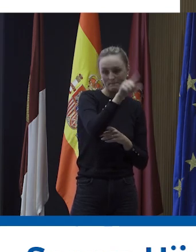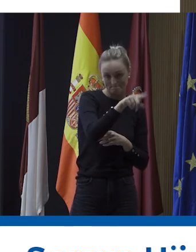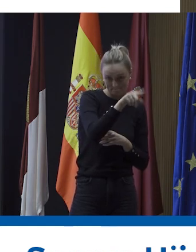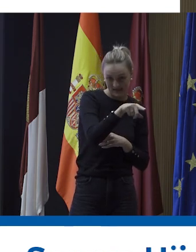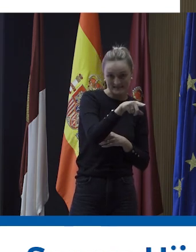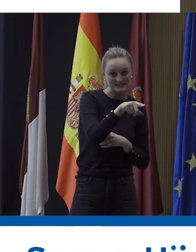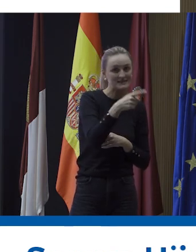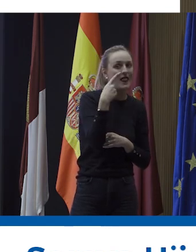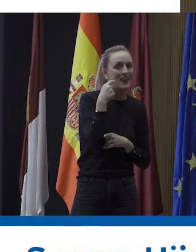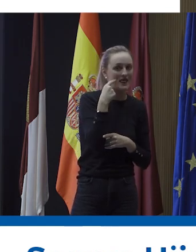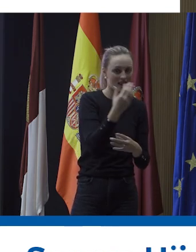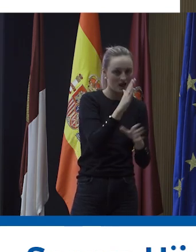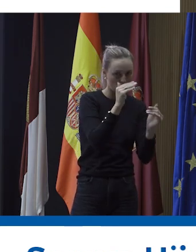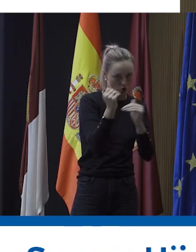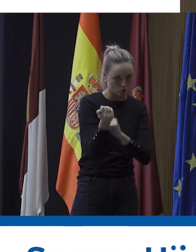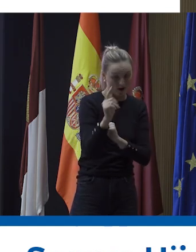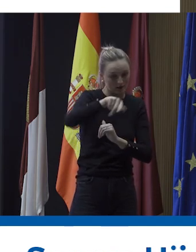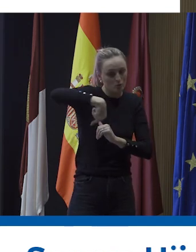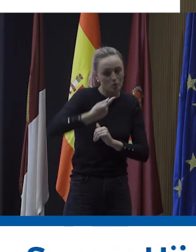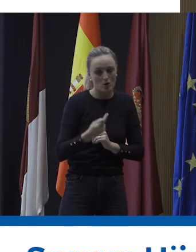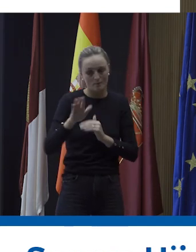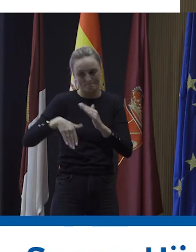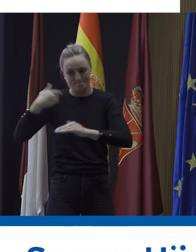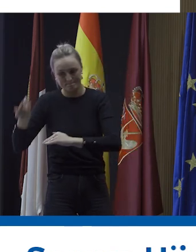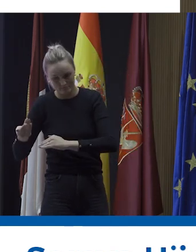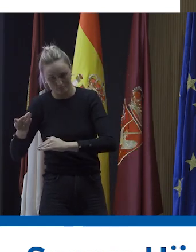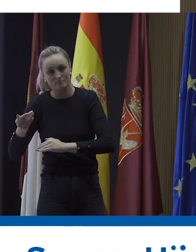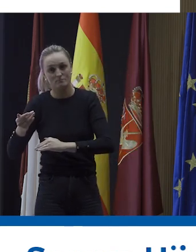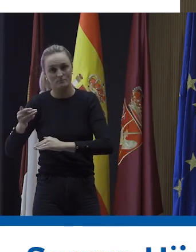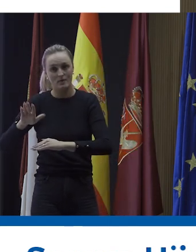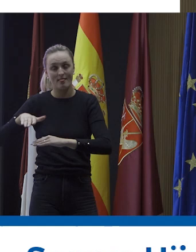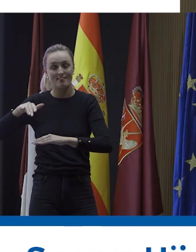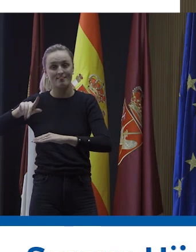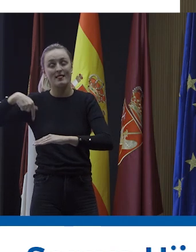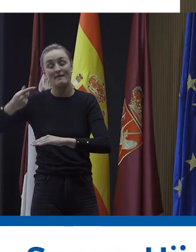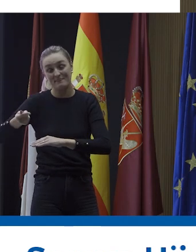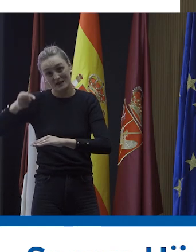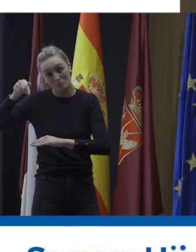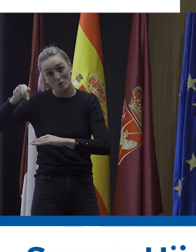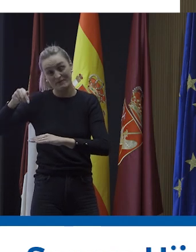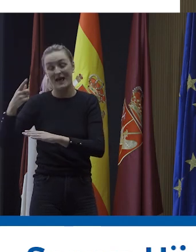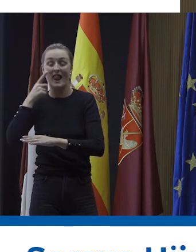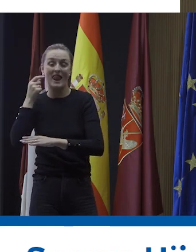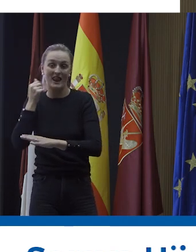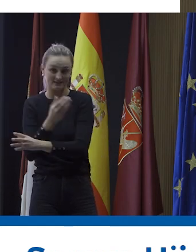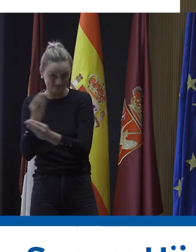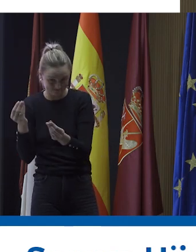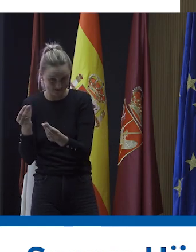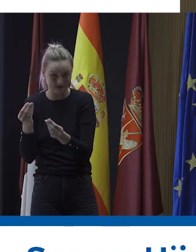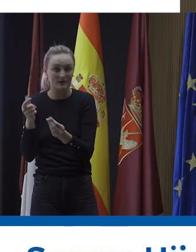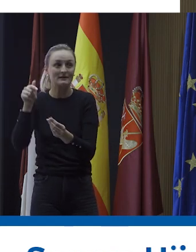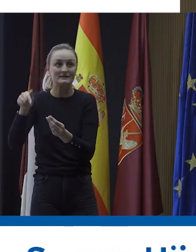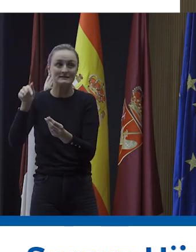y la posmenopausia sucede desde que se produce esos 2 meses sin regla, es decir, ya estamos en